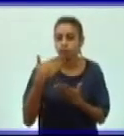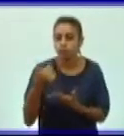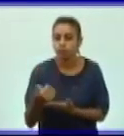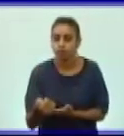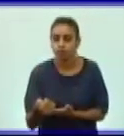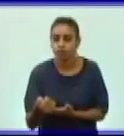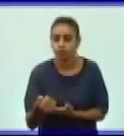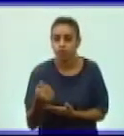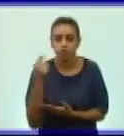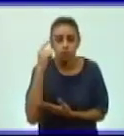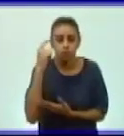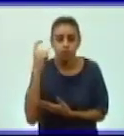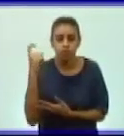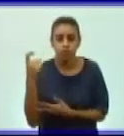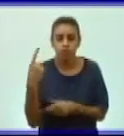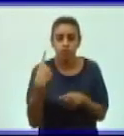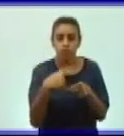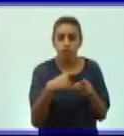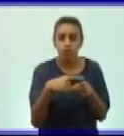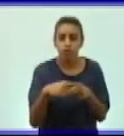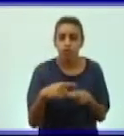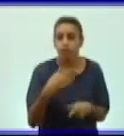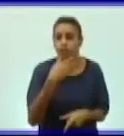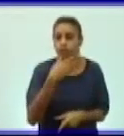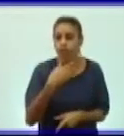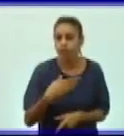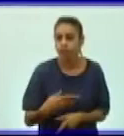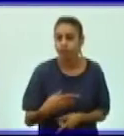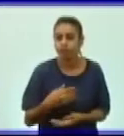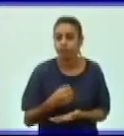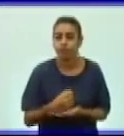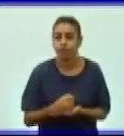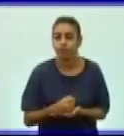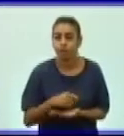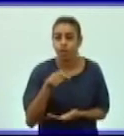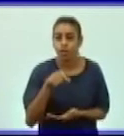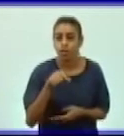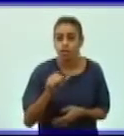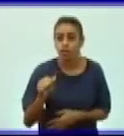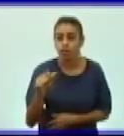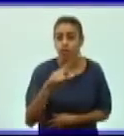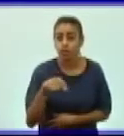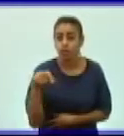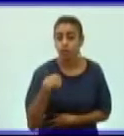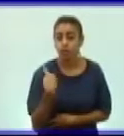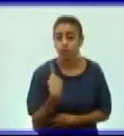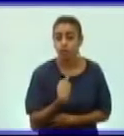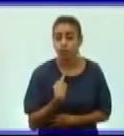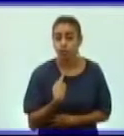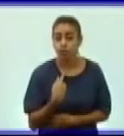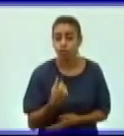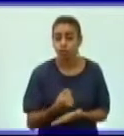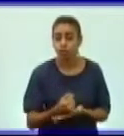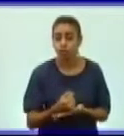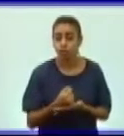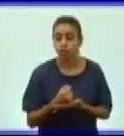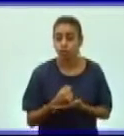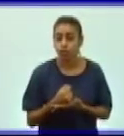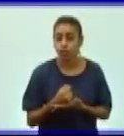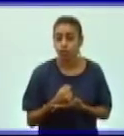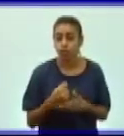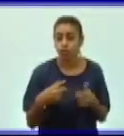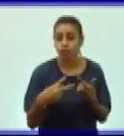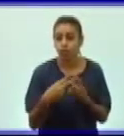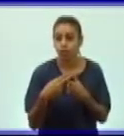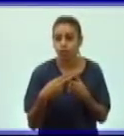como soñara y como dijera nuestro comandante en jefe Fidel Castro. Ese socialismo que nosotros estamos también construyendo a nuestra manera,